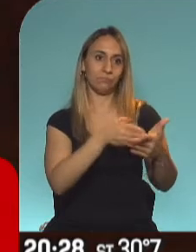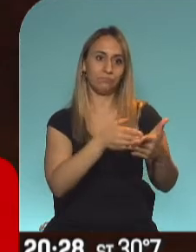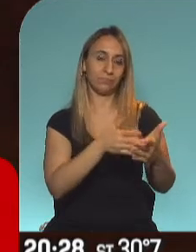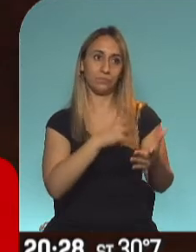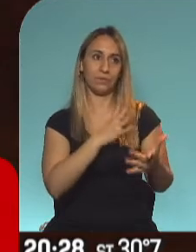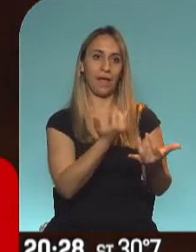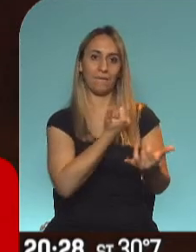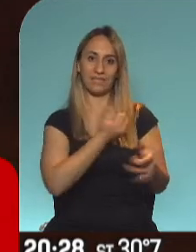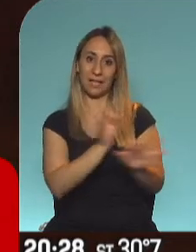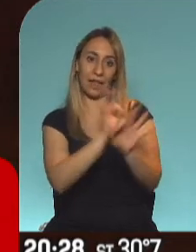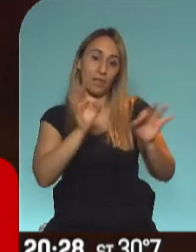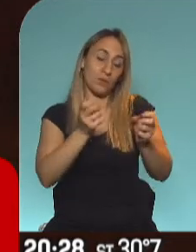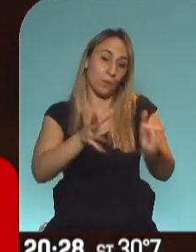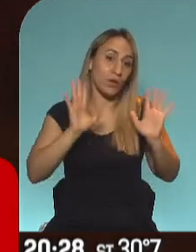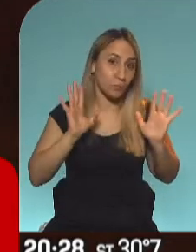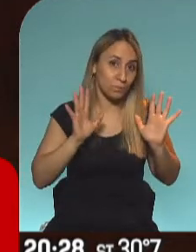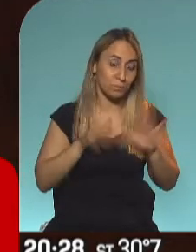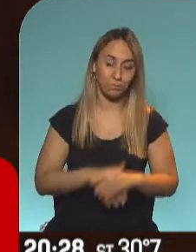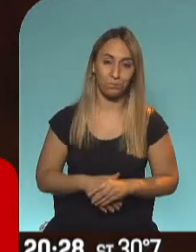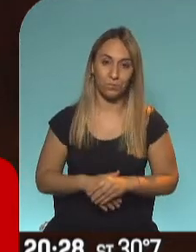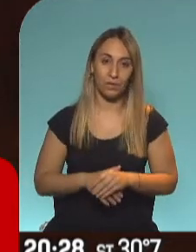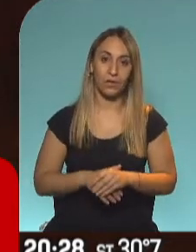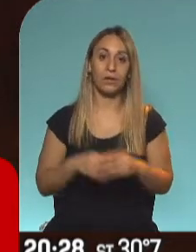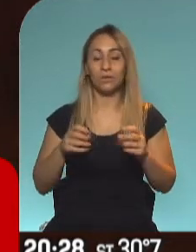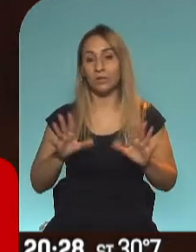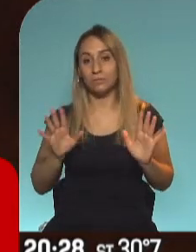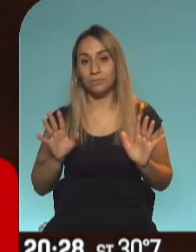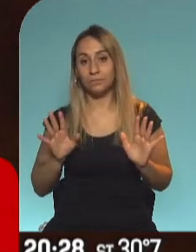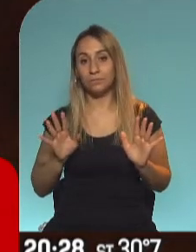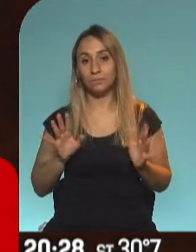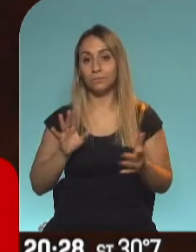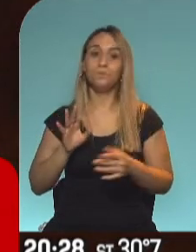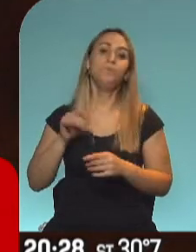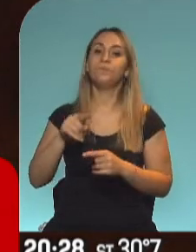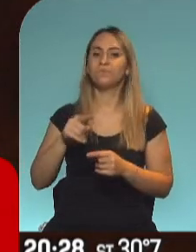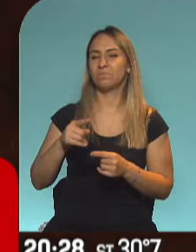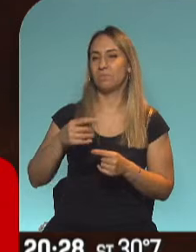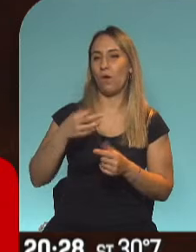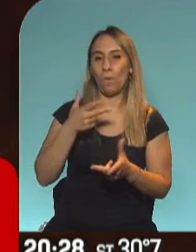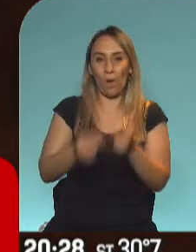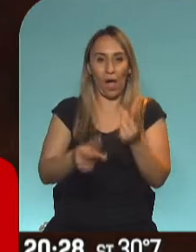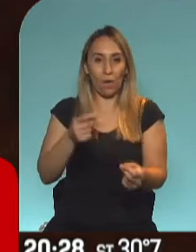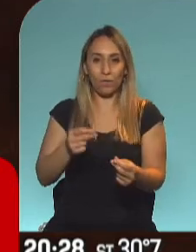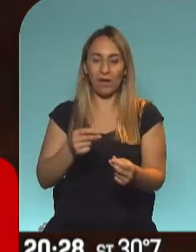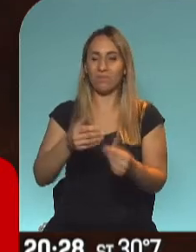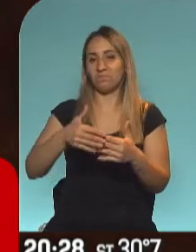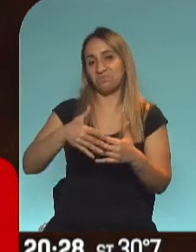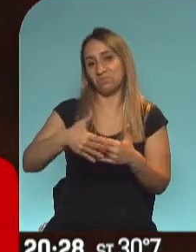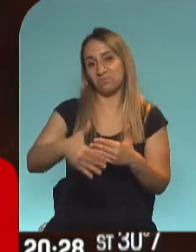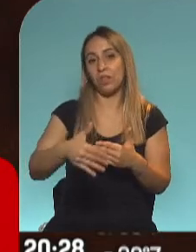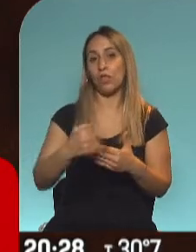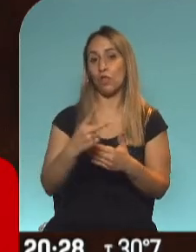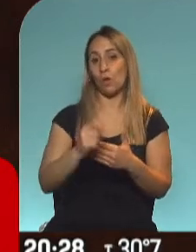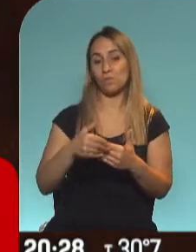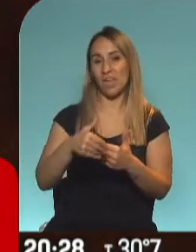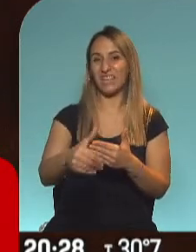lo han informado, pero bueno. Y después después de prácticamente los primeros 2 meses ya el flujo de distintos proveedores es